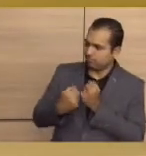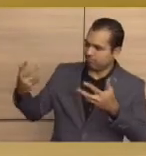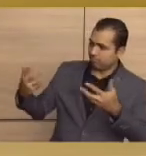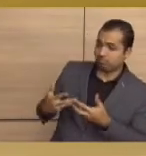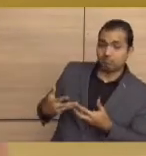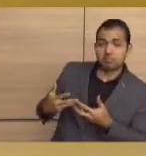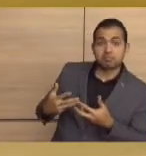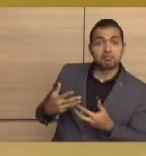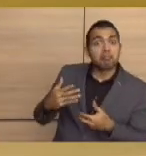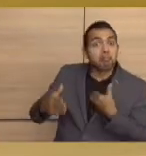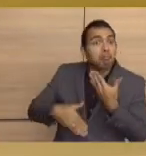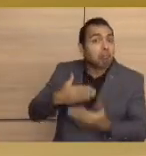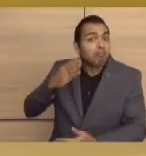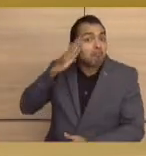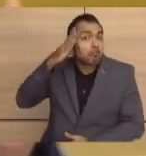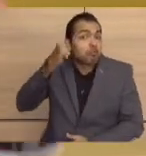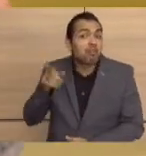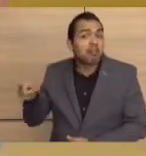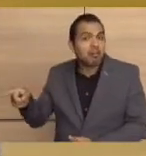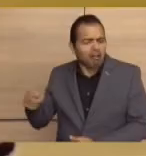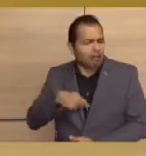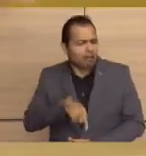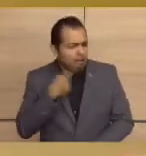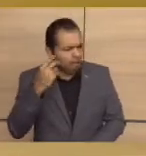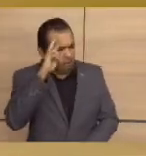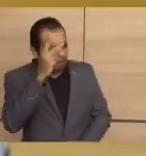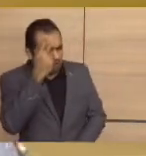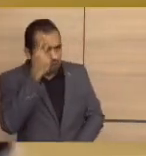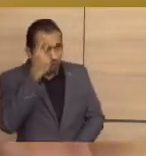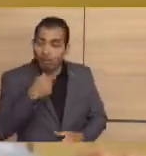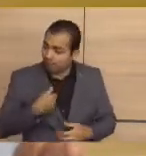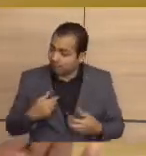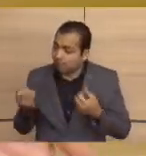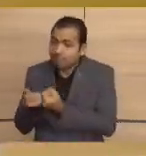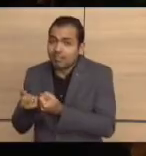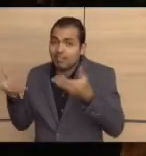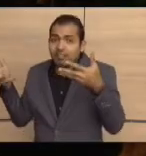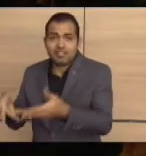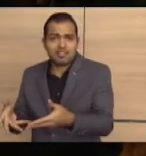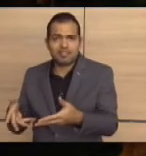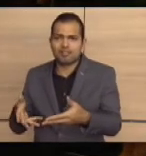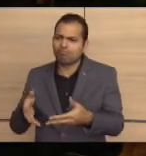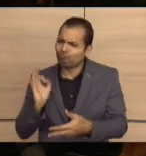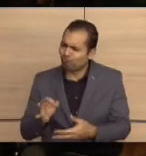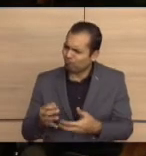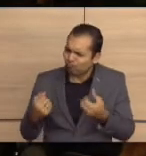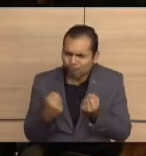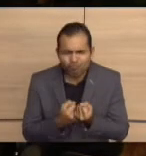un poco esa idea de que es hoy o nunca, a muerte todo el tiempo, y es que no